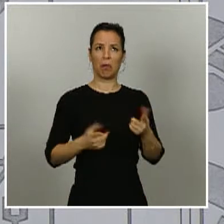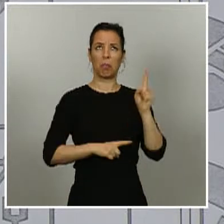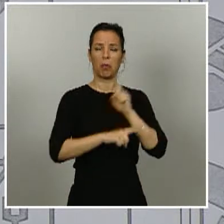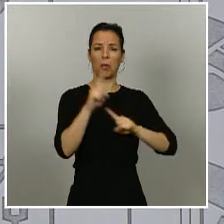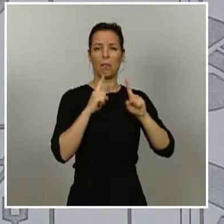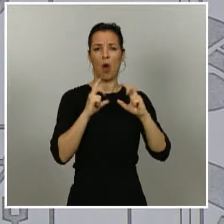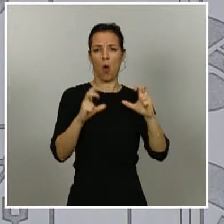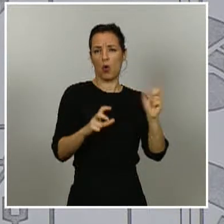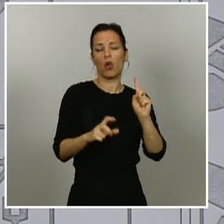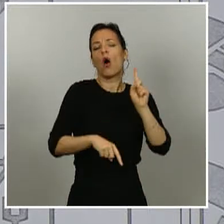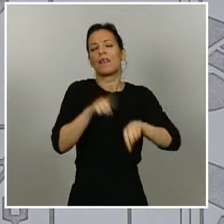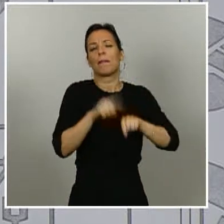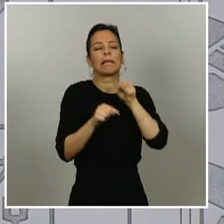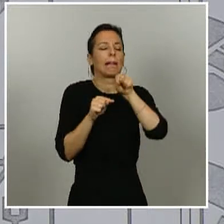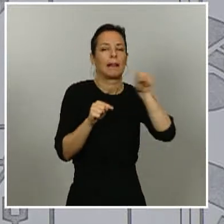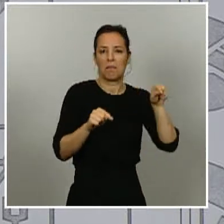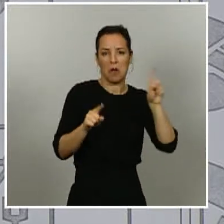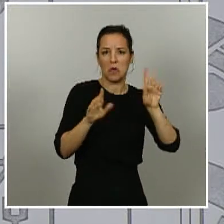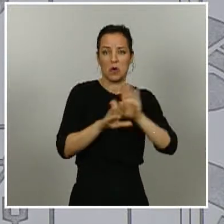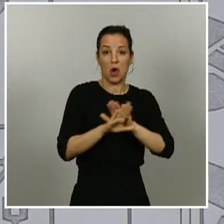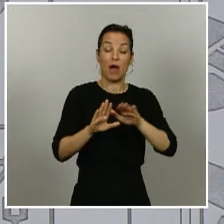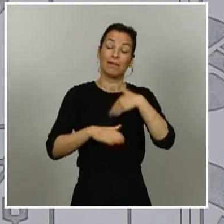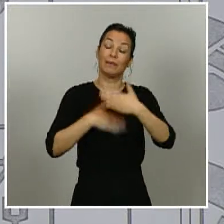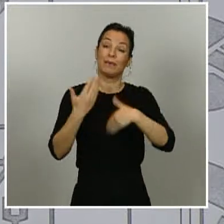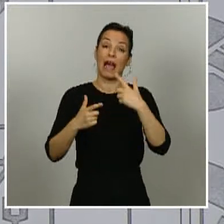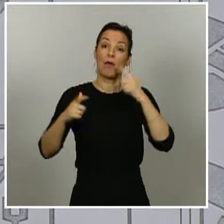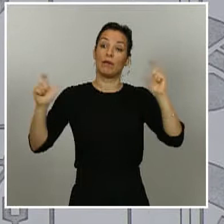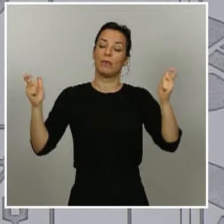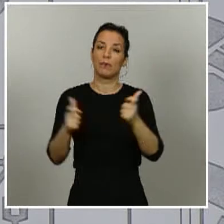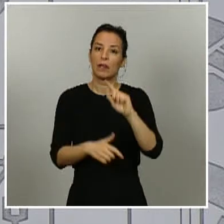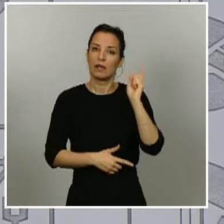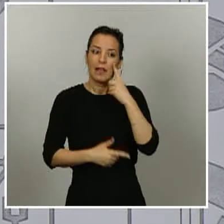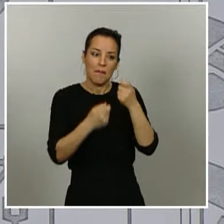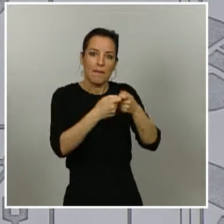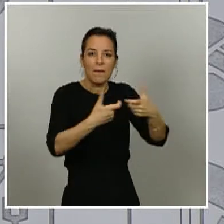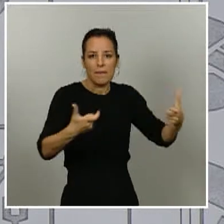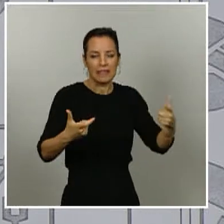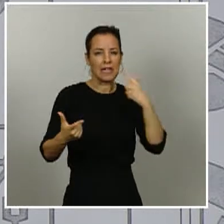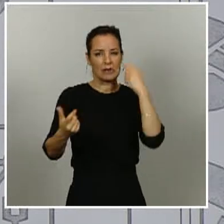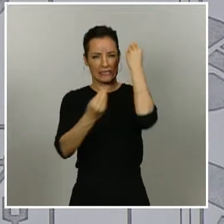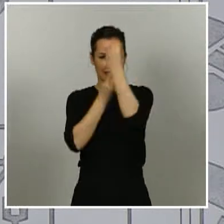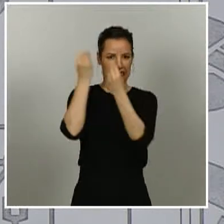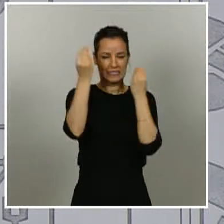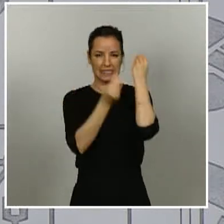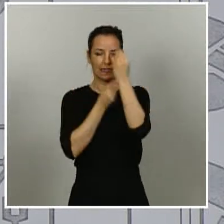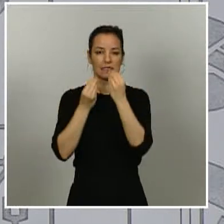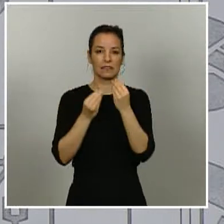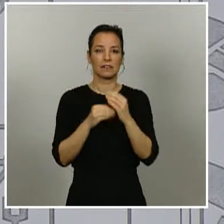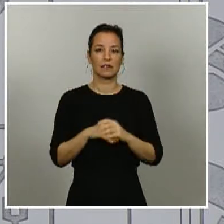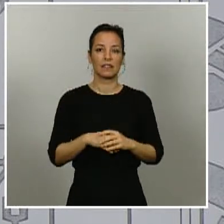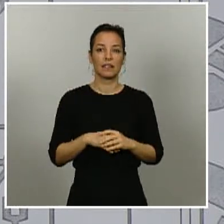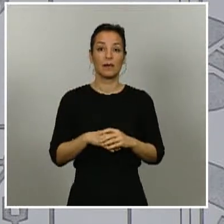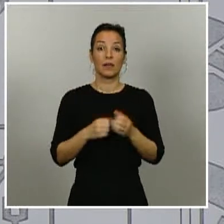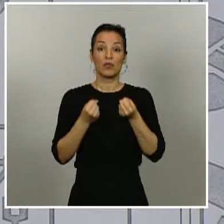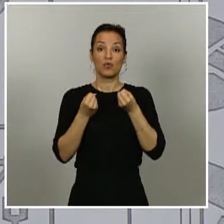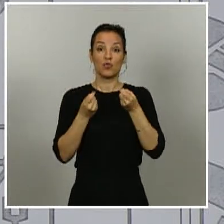situaciones particulares, que ahora se estén detectando más. Todo esto lo estamos valorando. Sí que esas oscilaciones preocupan, hay